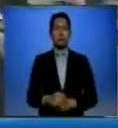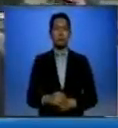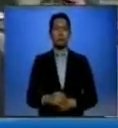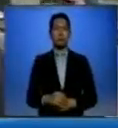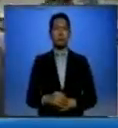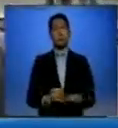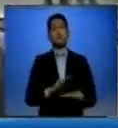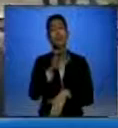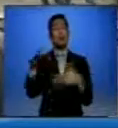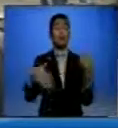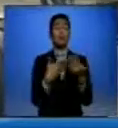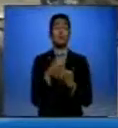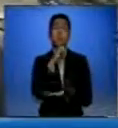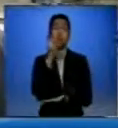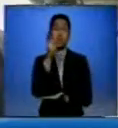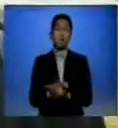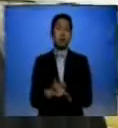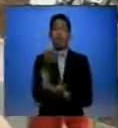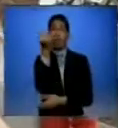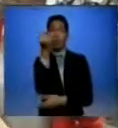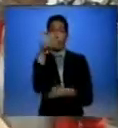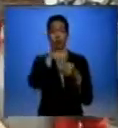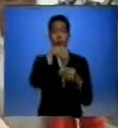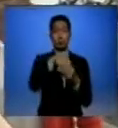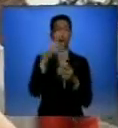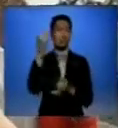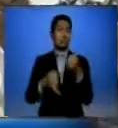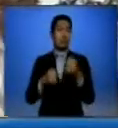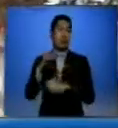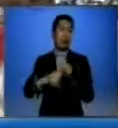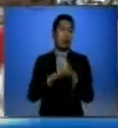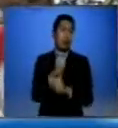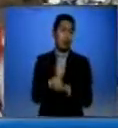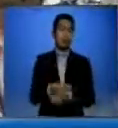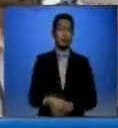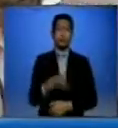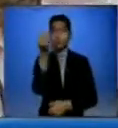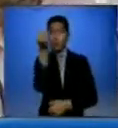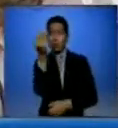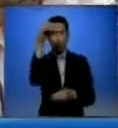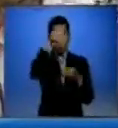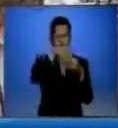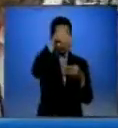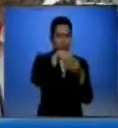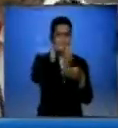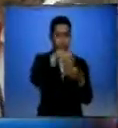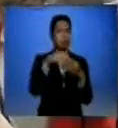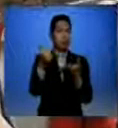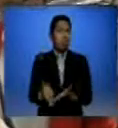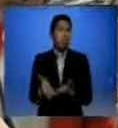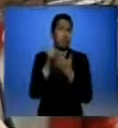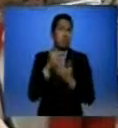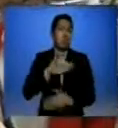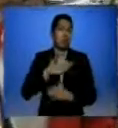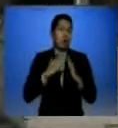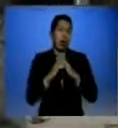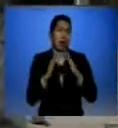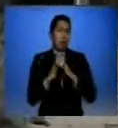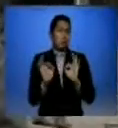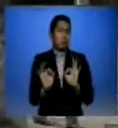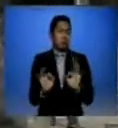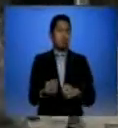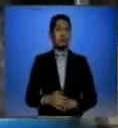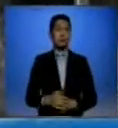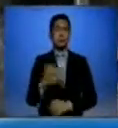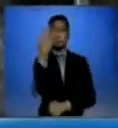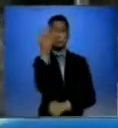resuelve muchas veces los conflictos a fin de año. Acumulativo porque es beneficio para, a lo menos para mí, mi hogar sí lo es. El